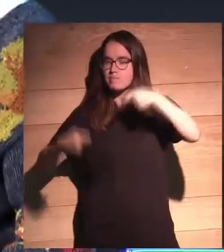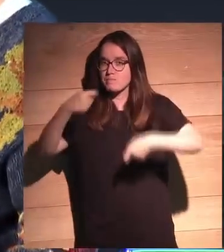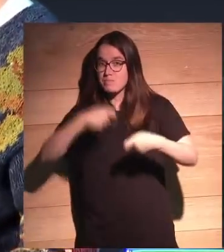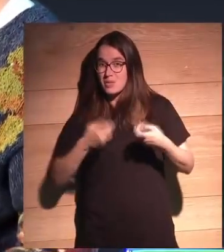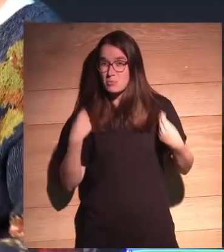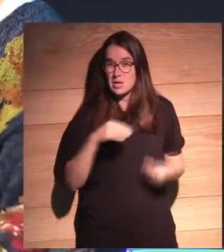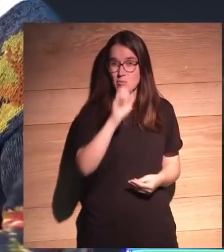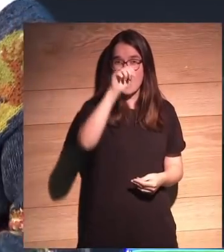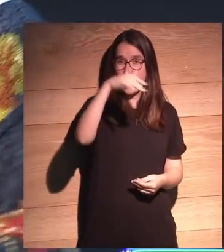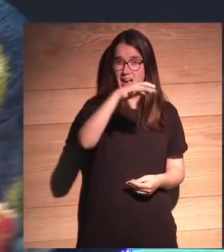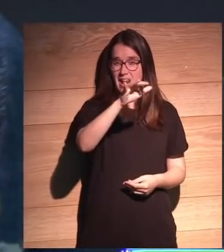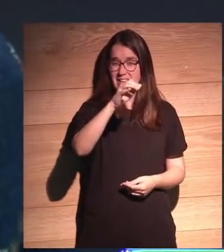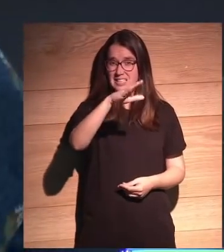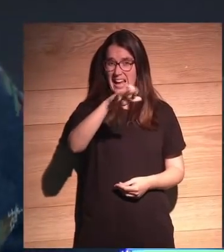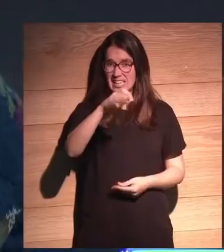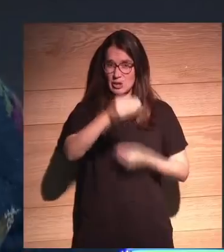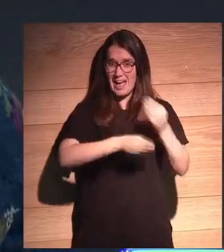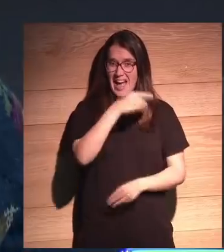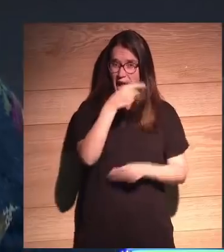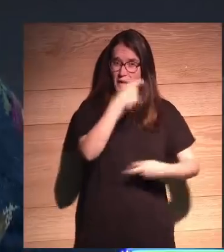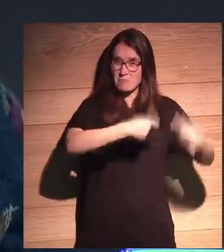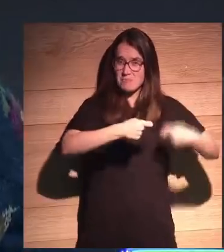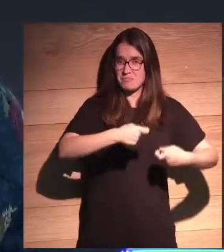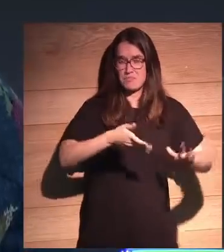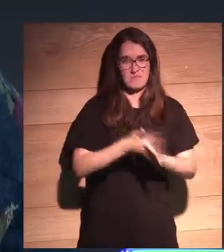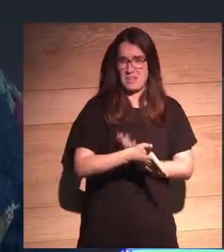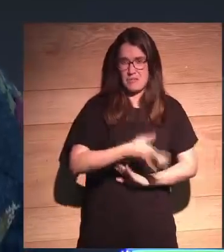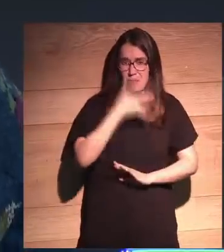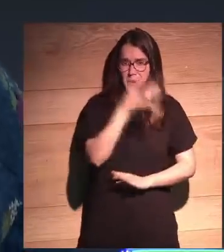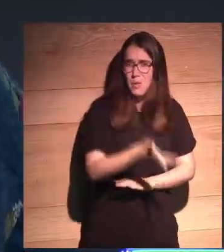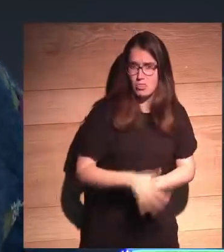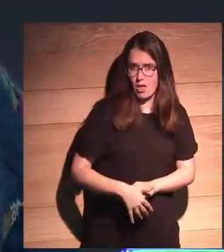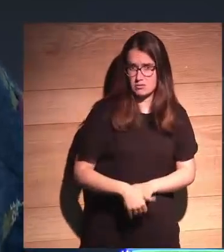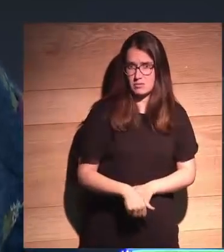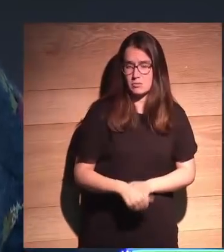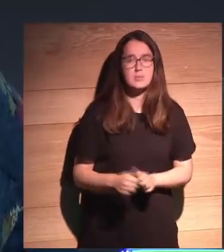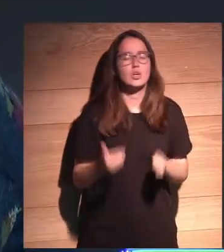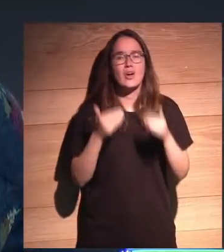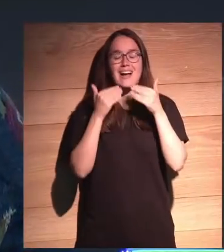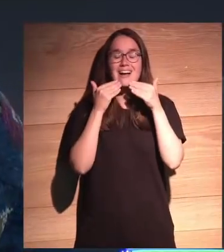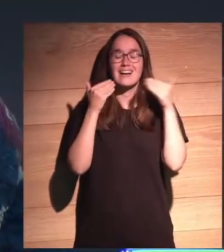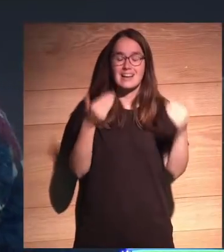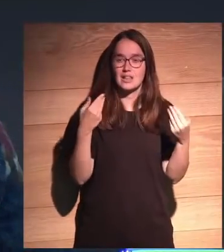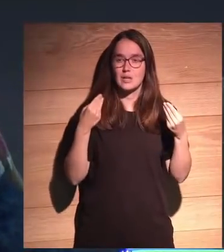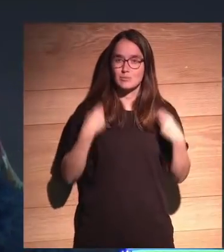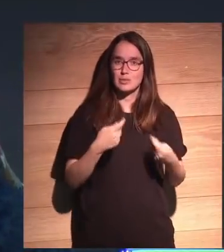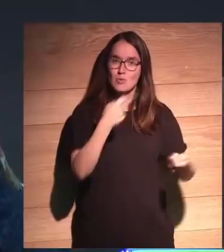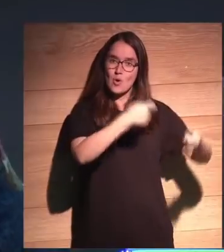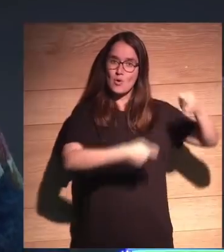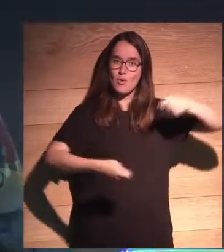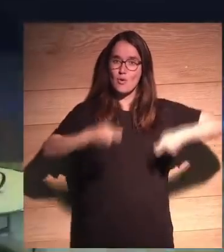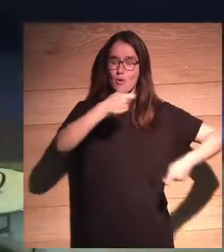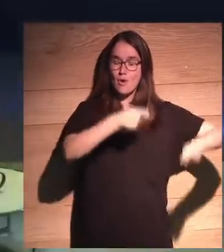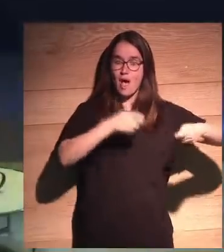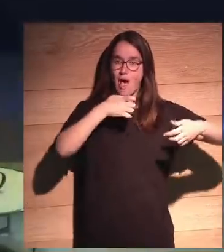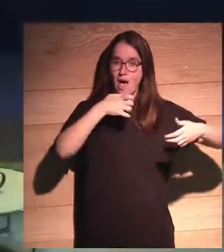como Ángeles Caso tenga que hacerlo es verdaderamente lamentable. Pero, en fin, gracias a eso ha